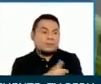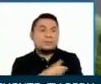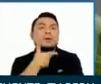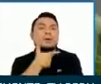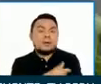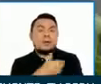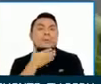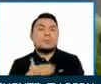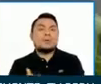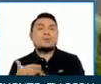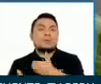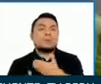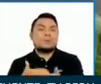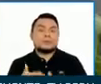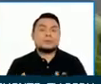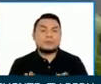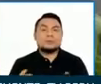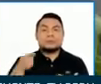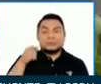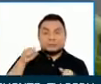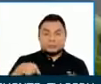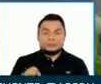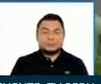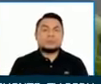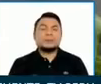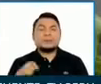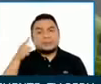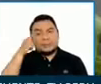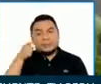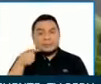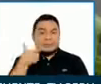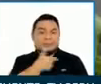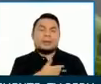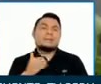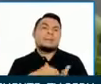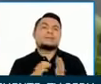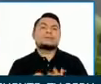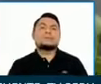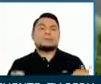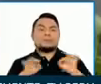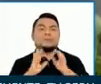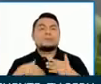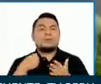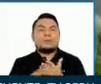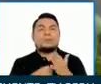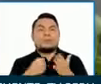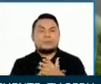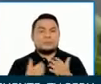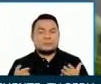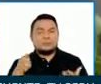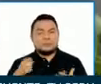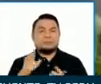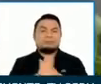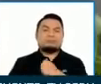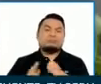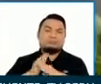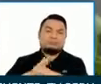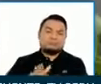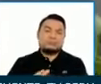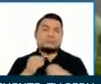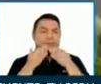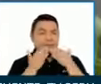lo mencionó la Premier, termina siendo la herramienta más importante para combatir la epidemia. Muchas